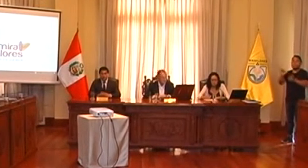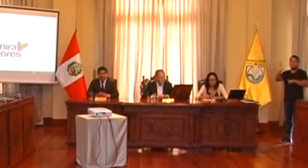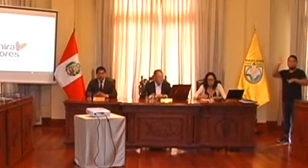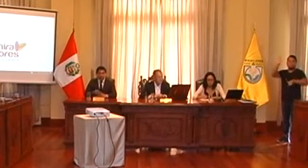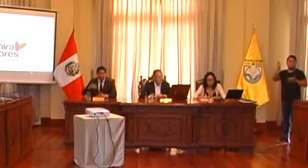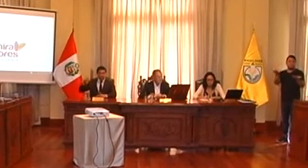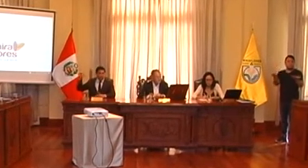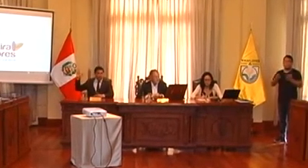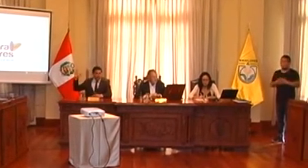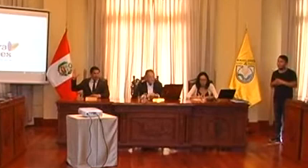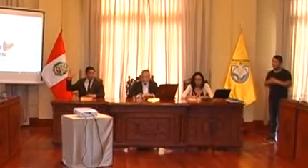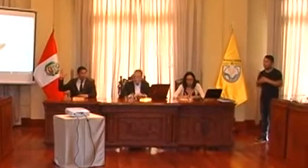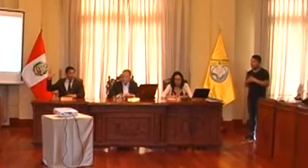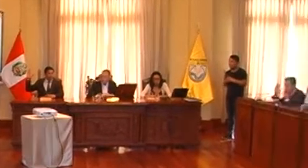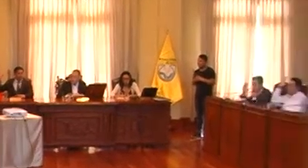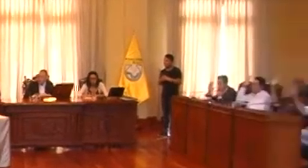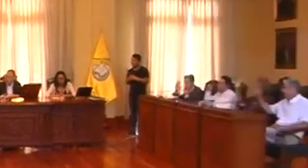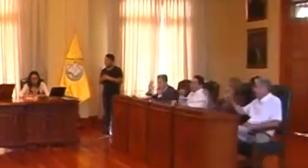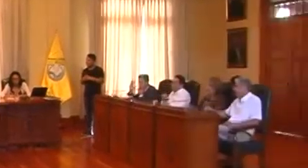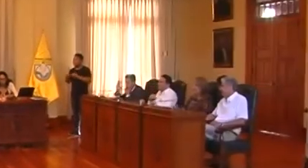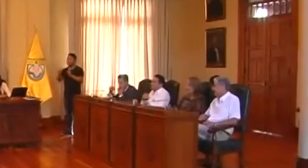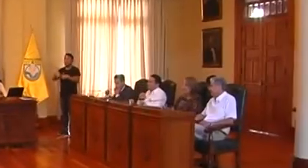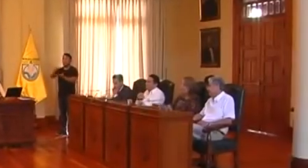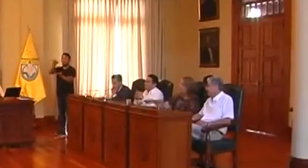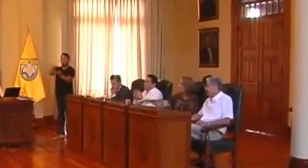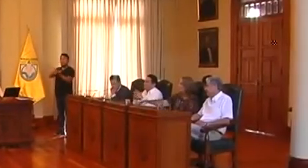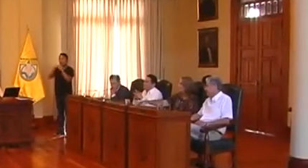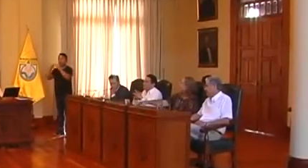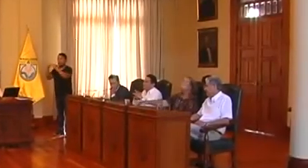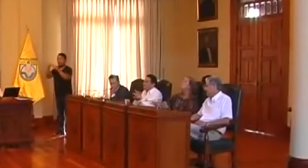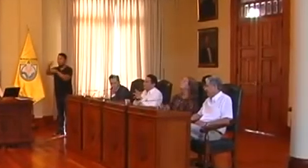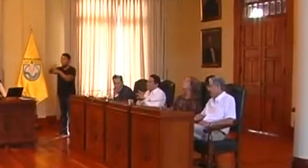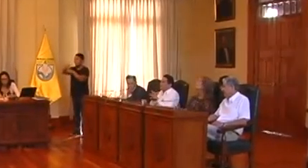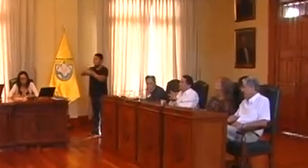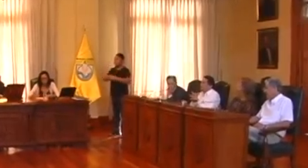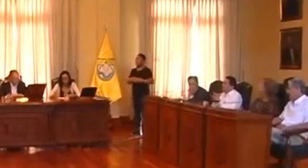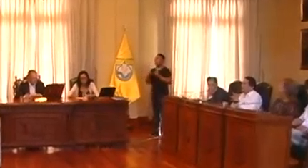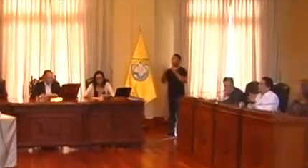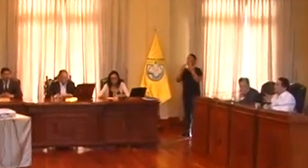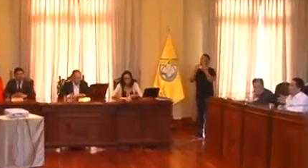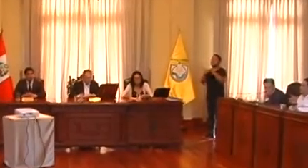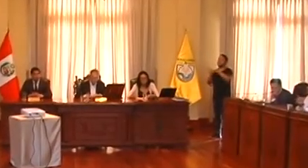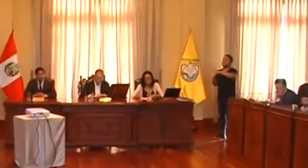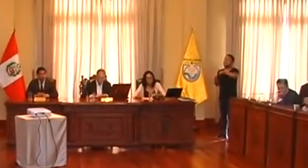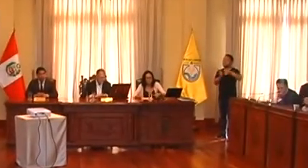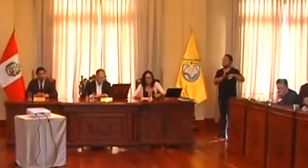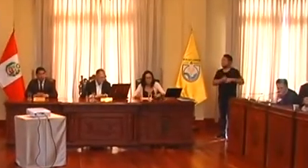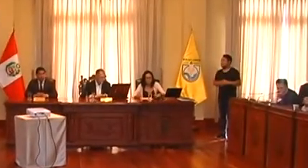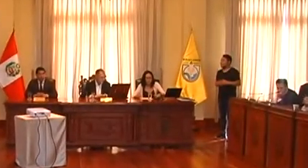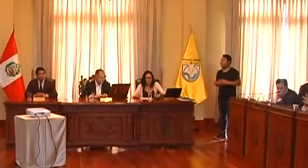señal de conformidad. Se aprueba por unanimidad de votos. Muchas gracias. Vamos al siguiente punto.